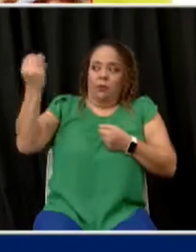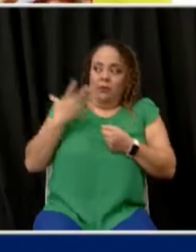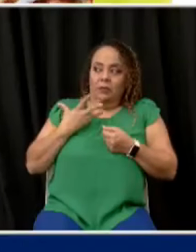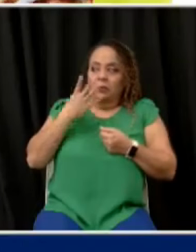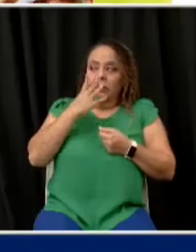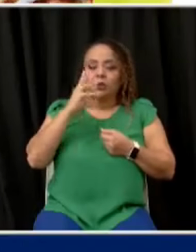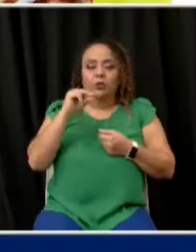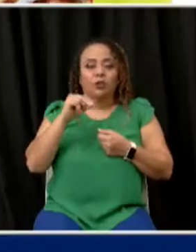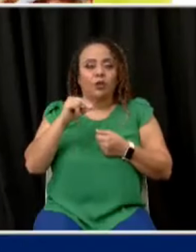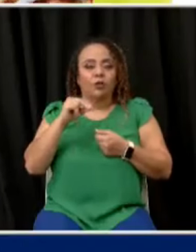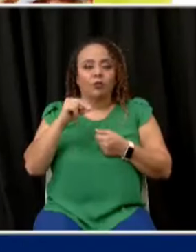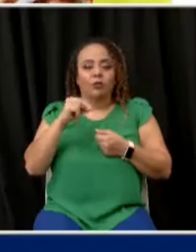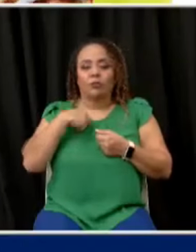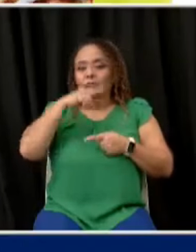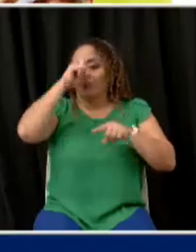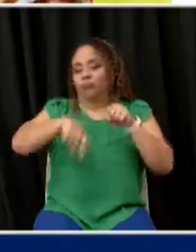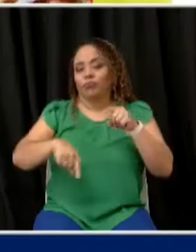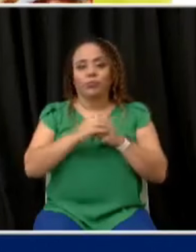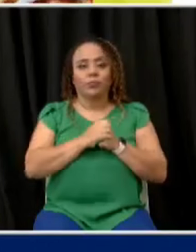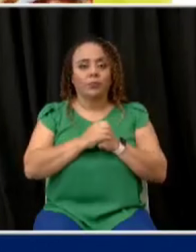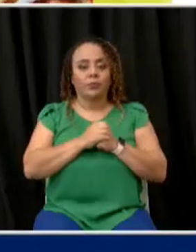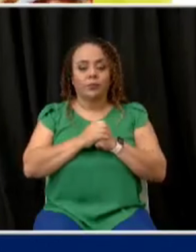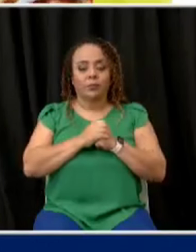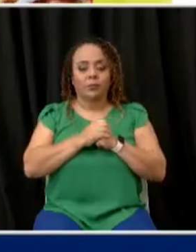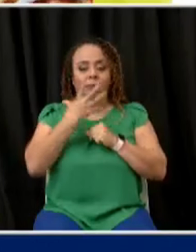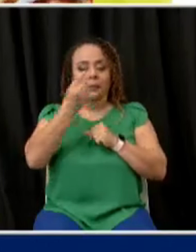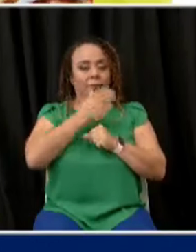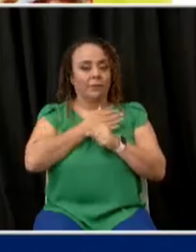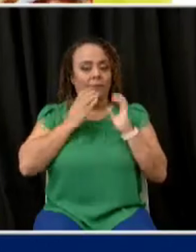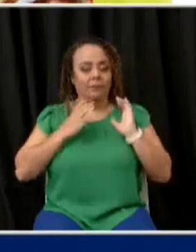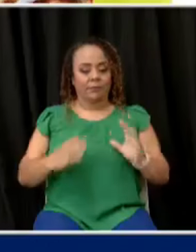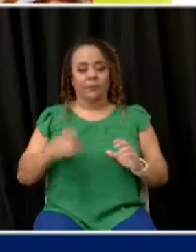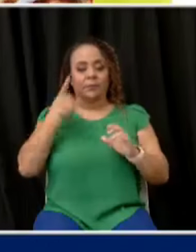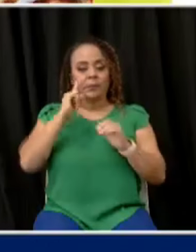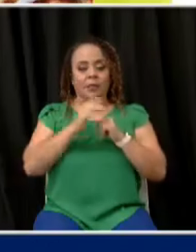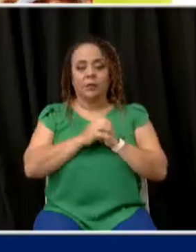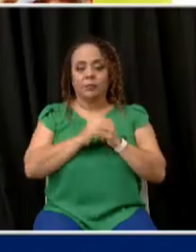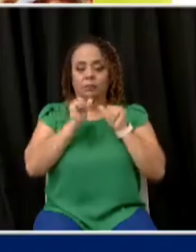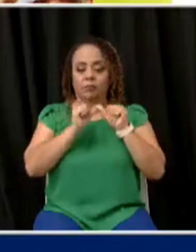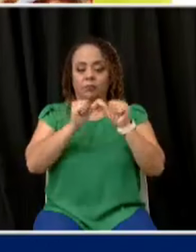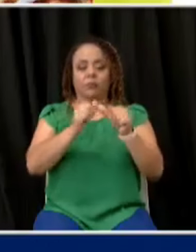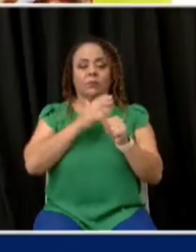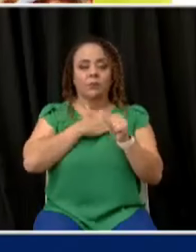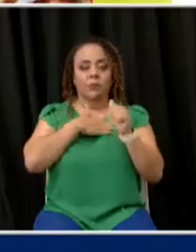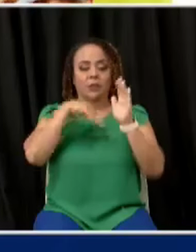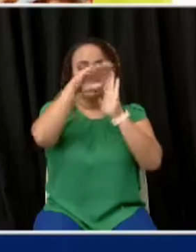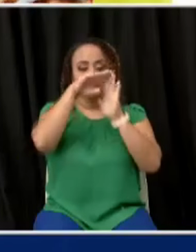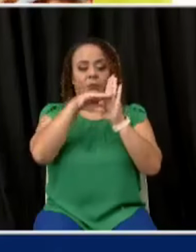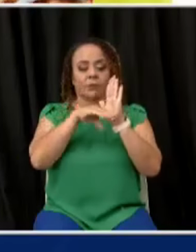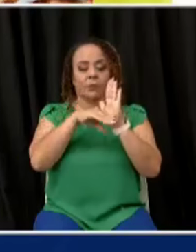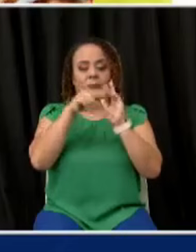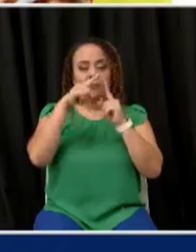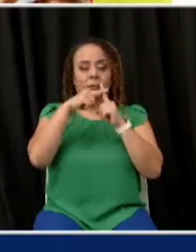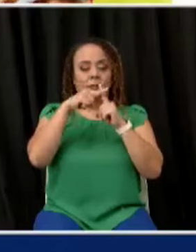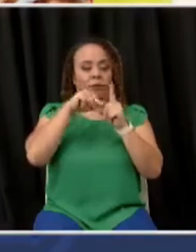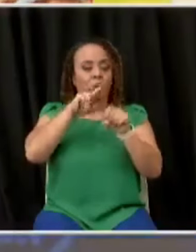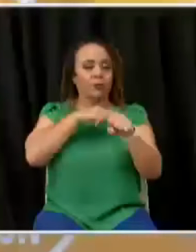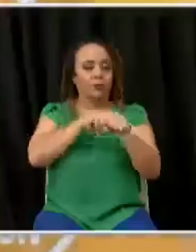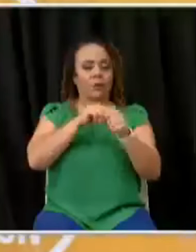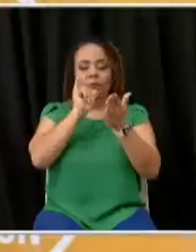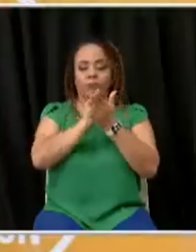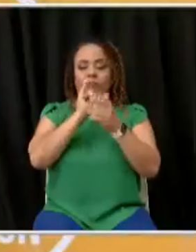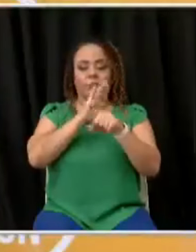estoy siendo capaz de evacuar para sostener mi rango de temperatura normal. Eso es